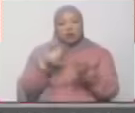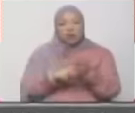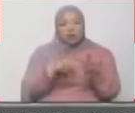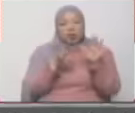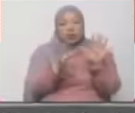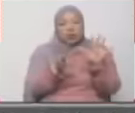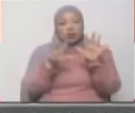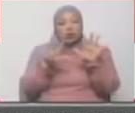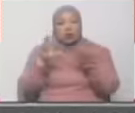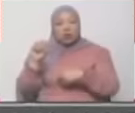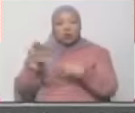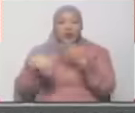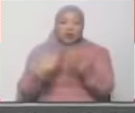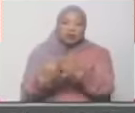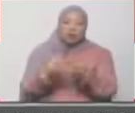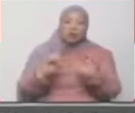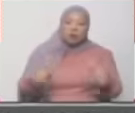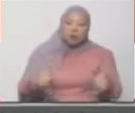90.